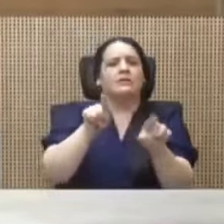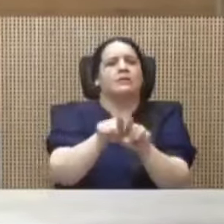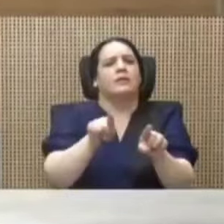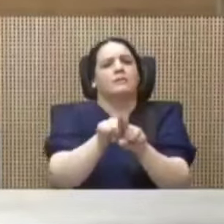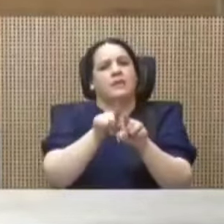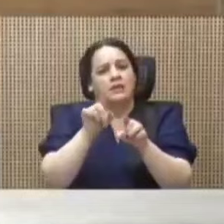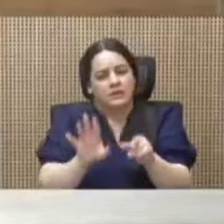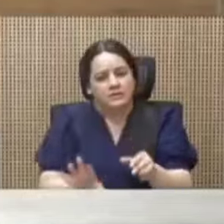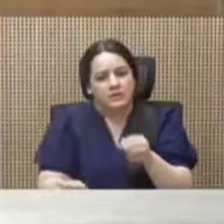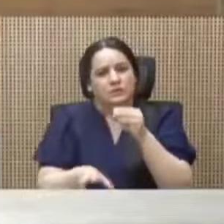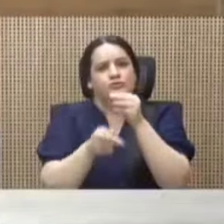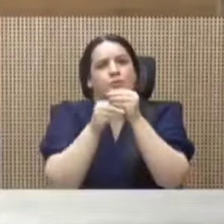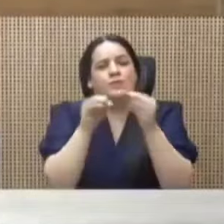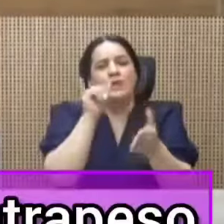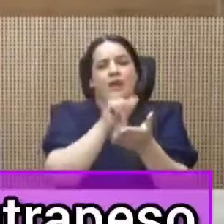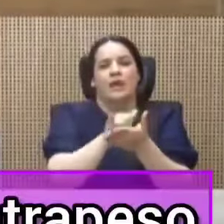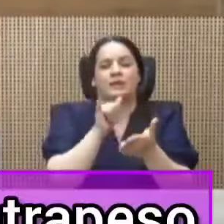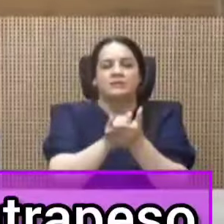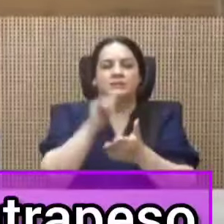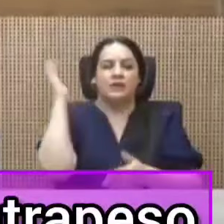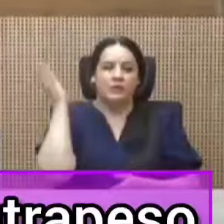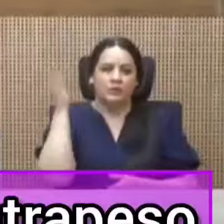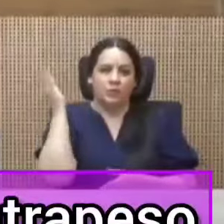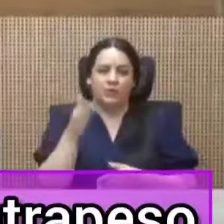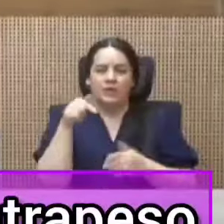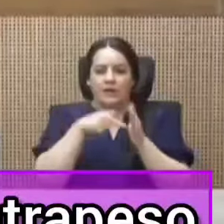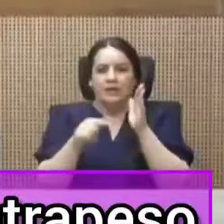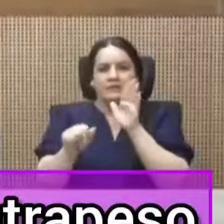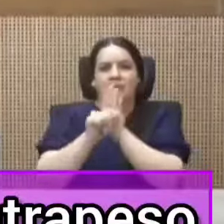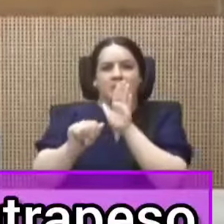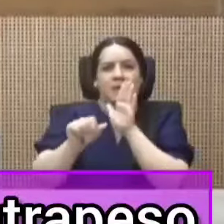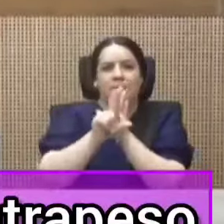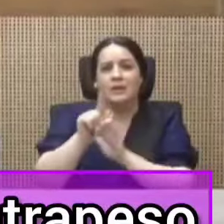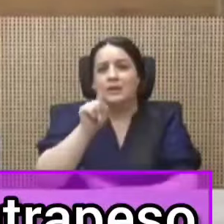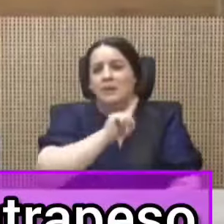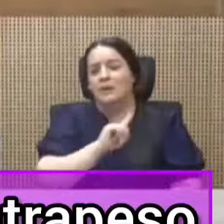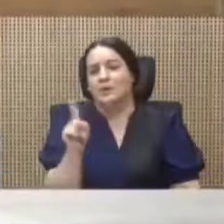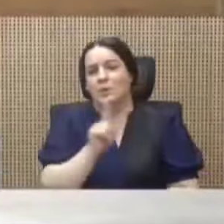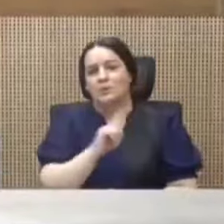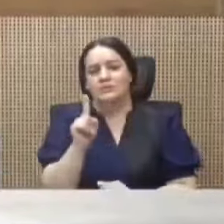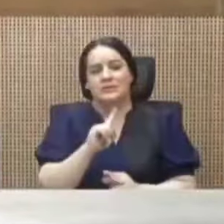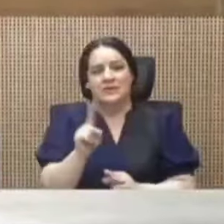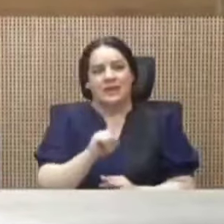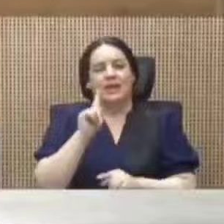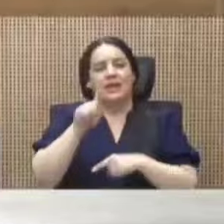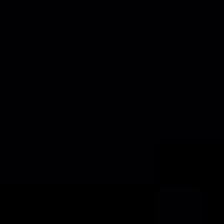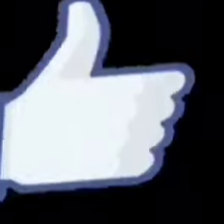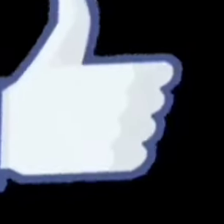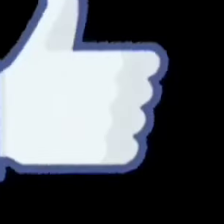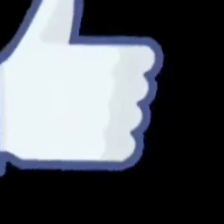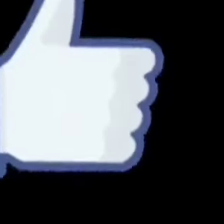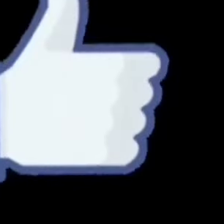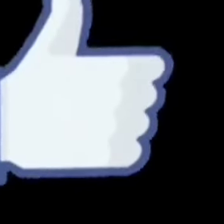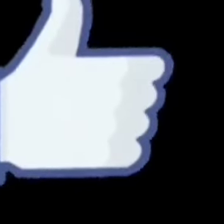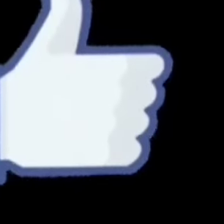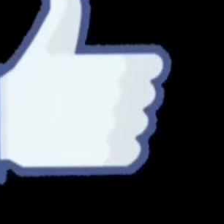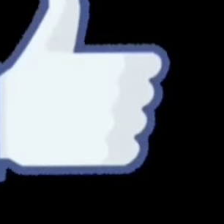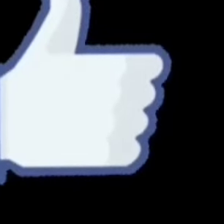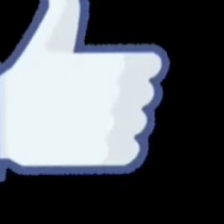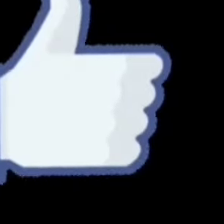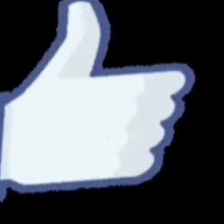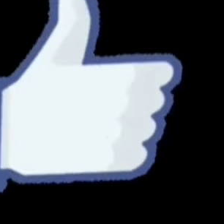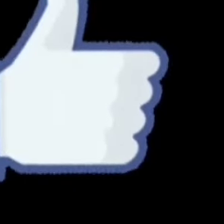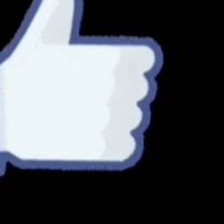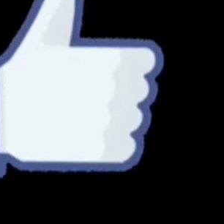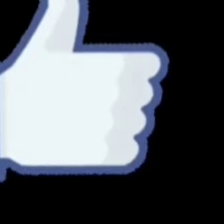sume a esa retórica que esta asamblea legislativa no sea el contrapeso en materia ecológica suscríbete y